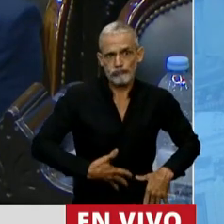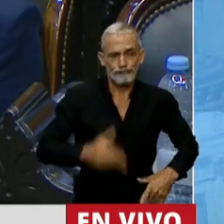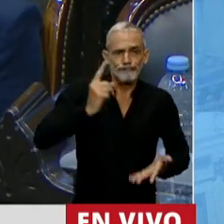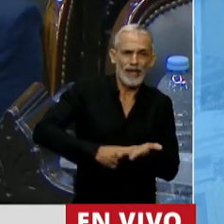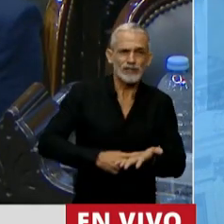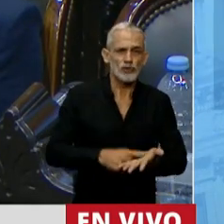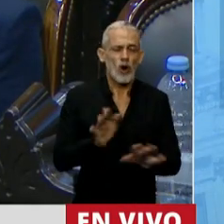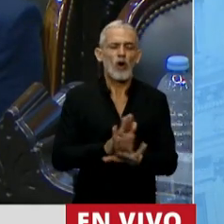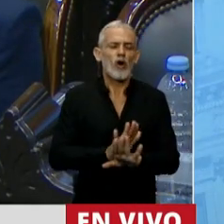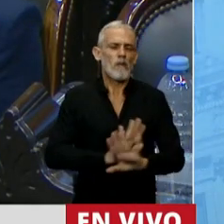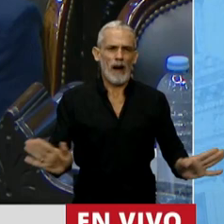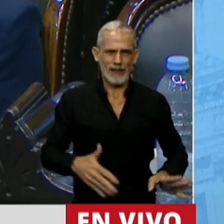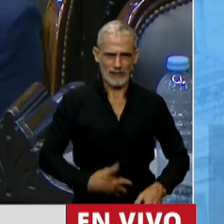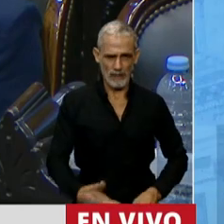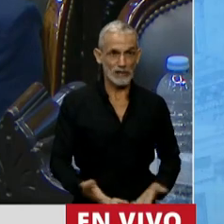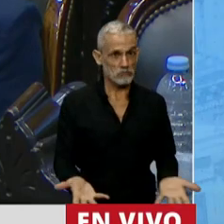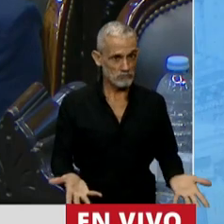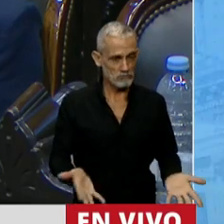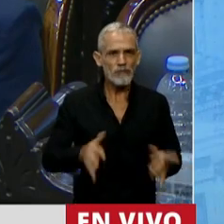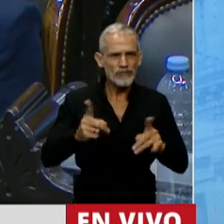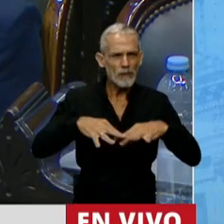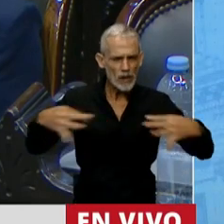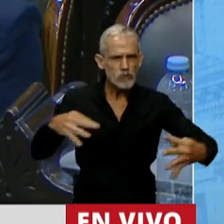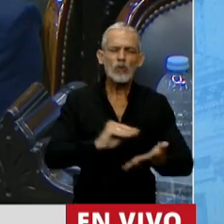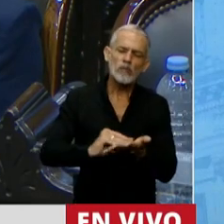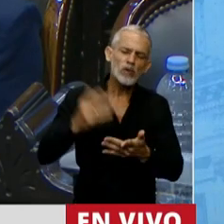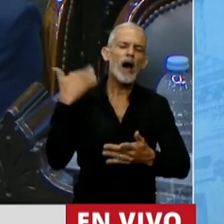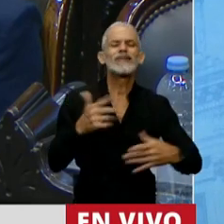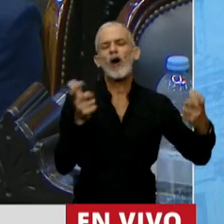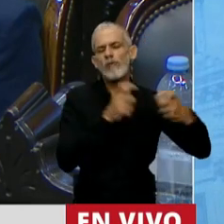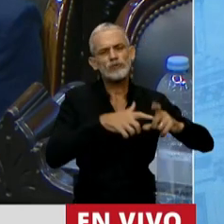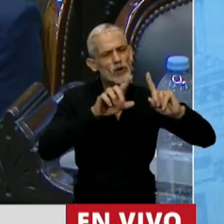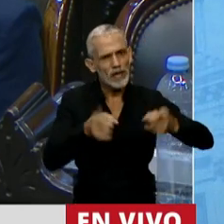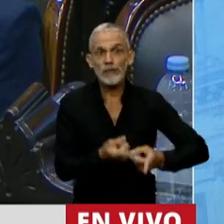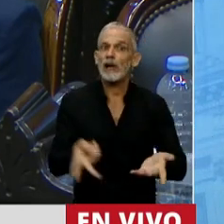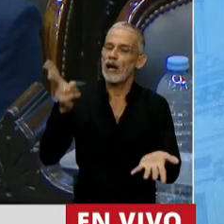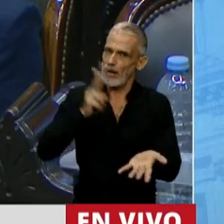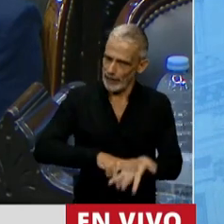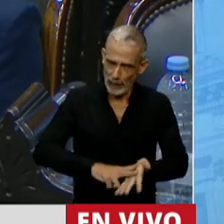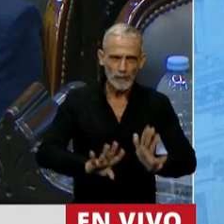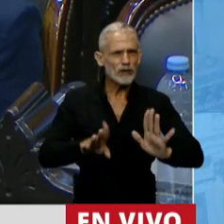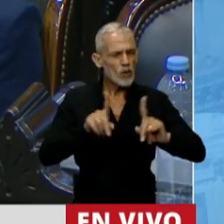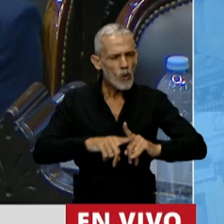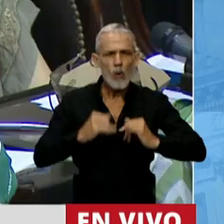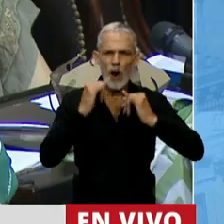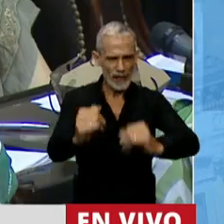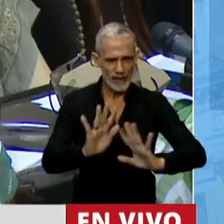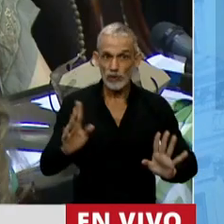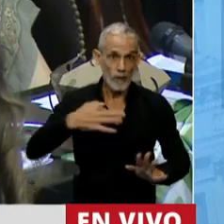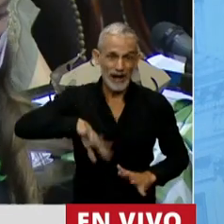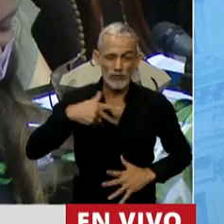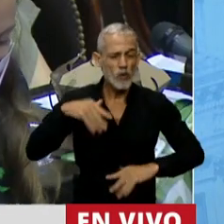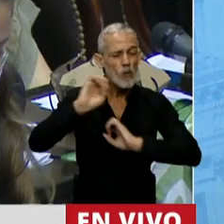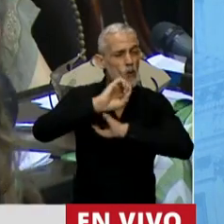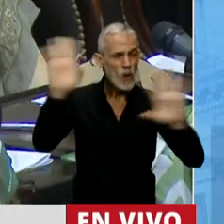del embarazo. ¿Y por qué decimos esto? Se dijo también en este recinto, lo dijimos en la comisión, pero lo queremos volver a repetir porque para nosotros es